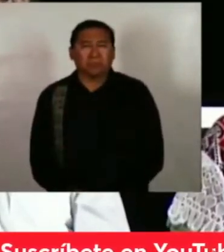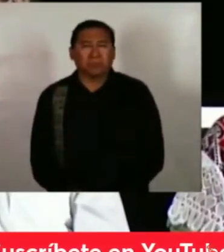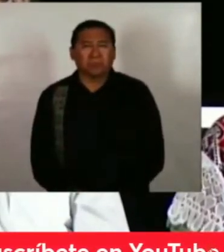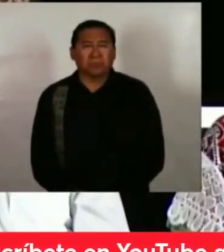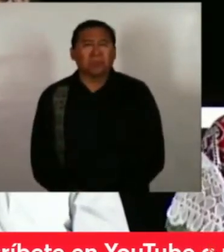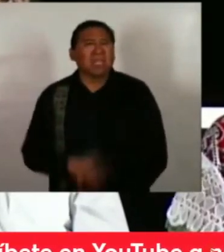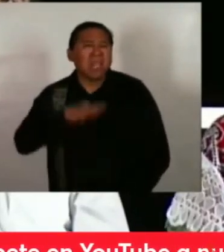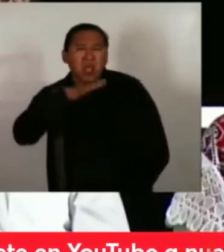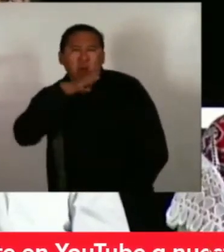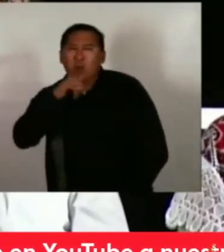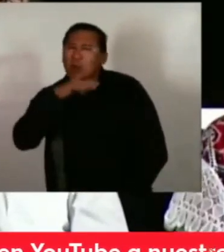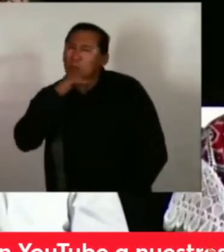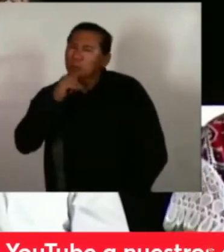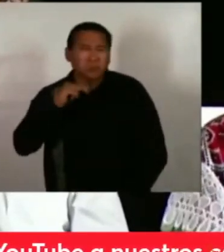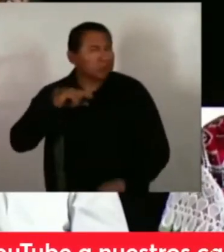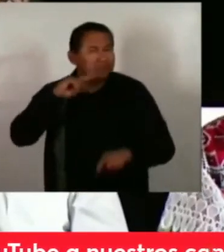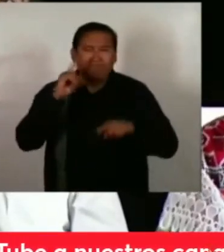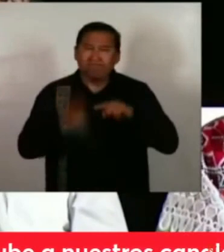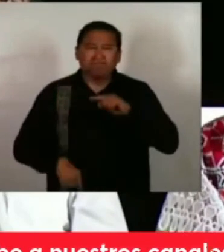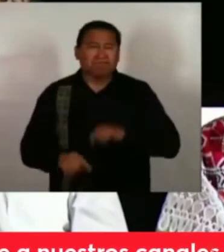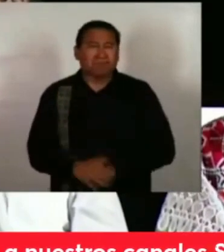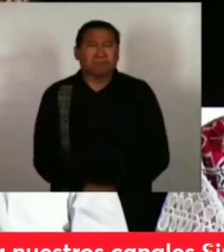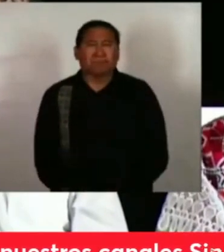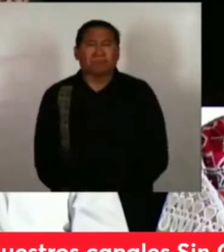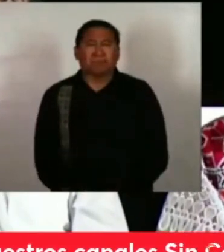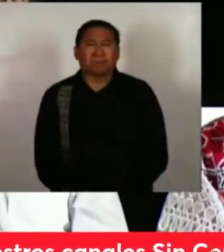la corrupción, que no